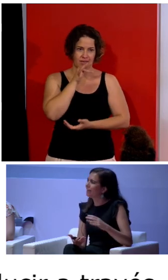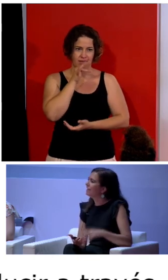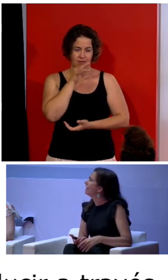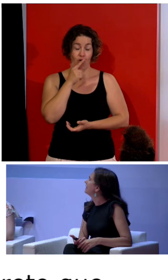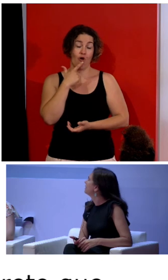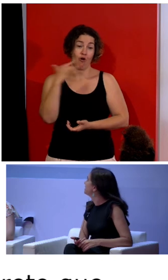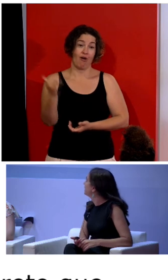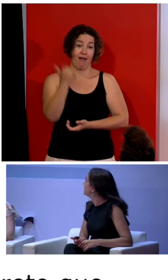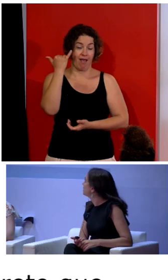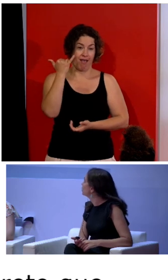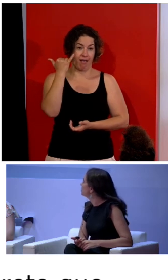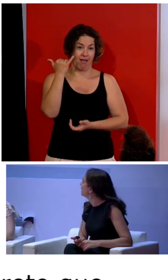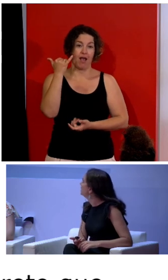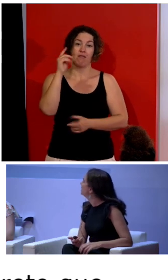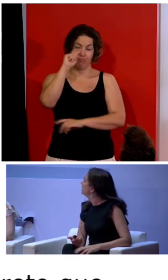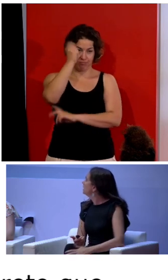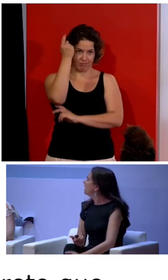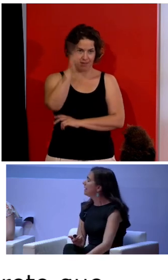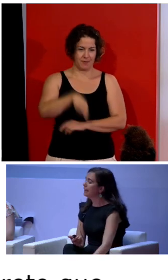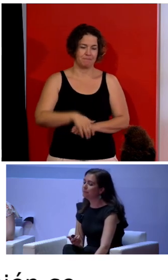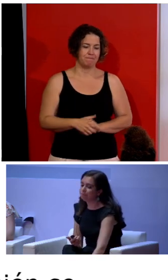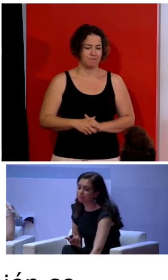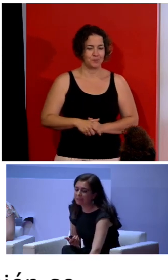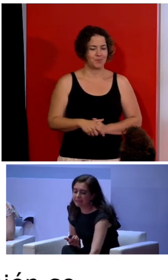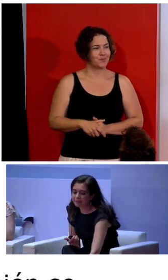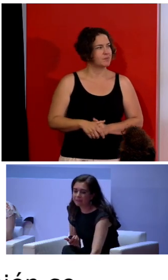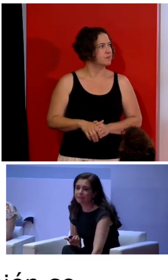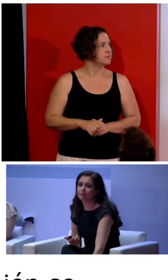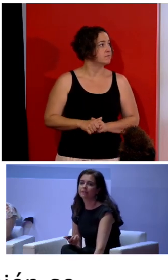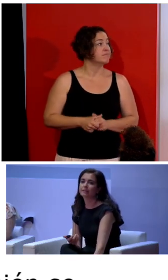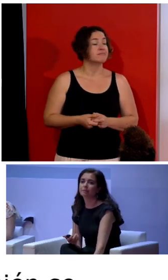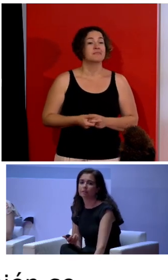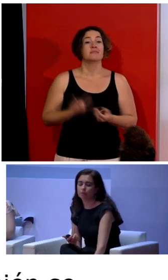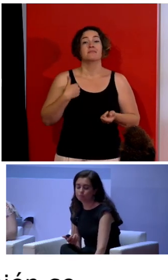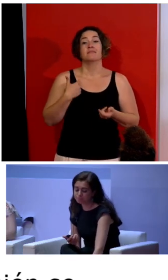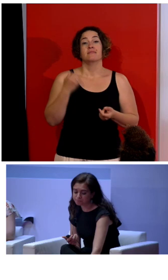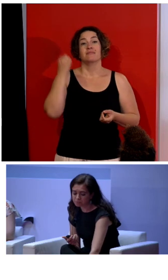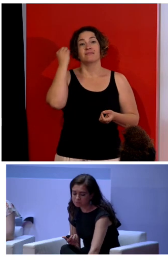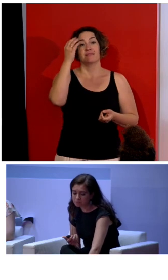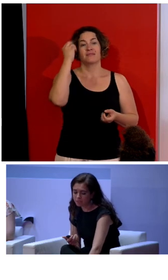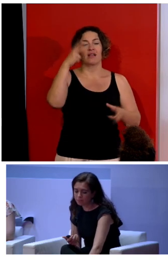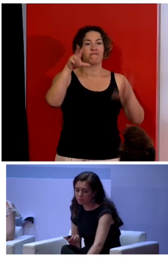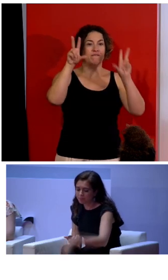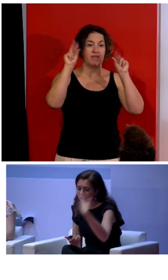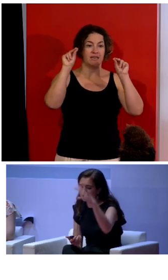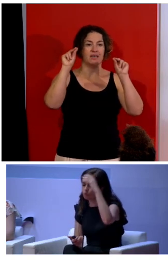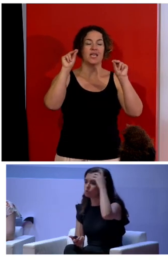ojalá también se consiga. Quería finalizar mi intervención. Bueno, pues hace unos